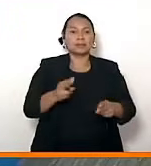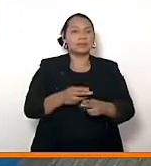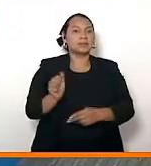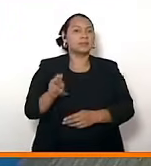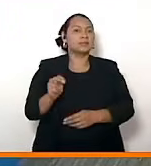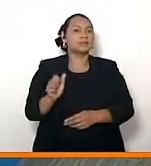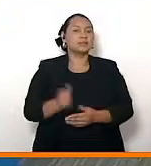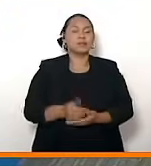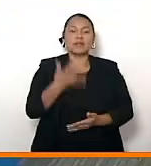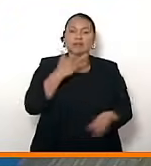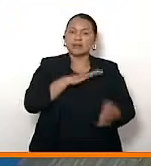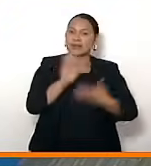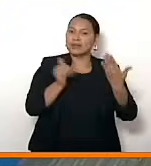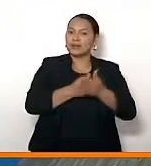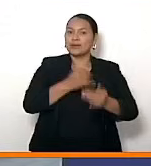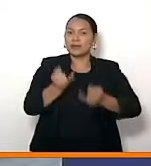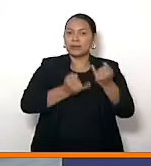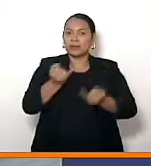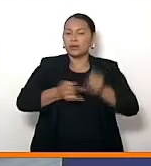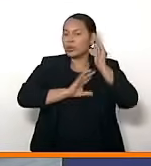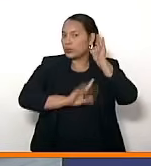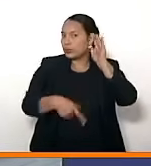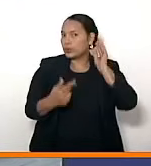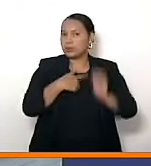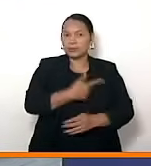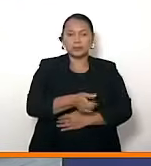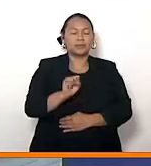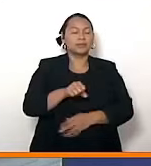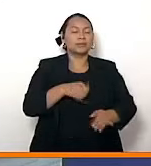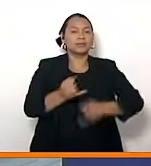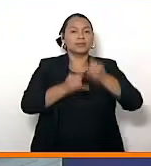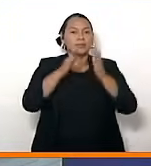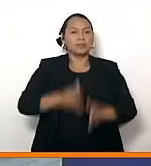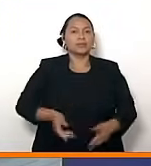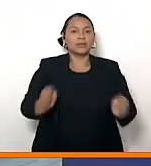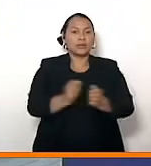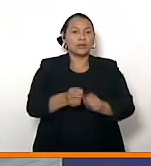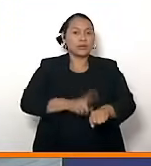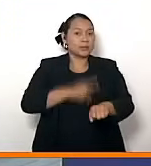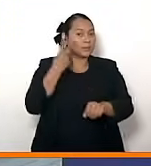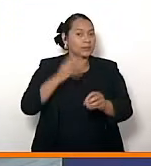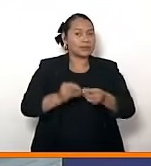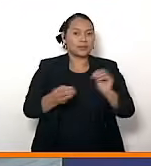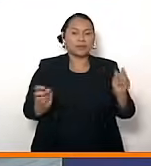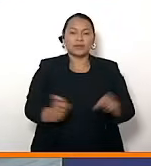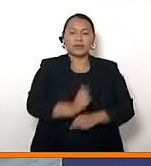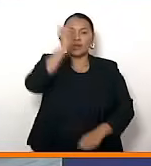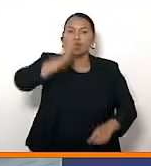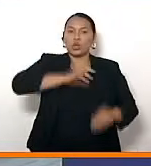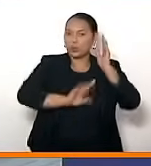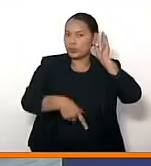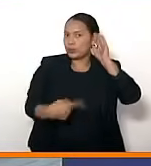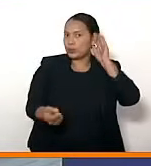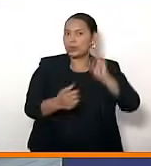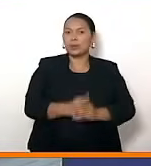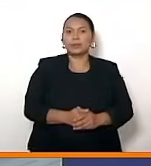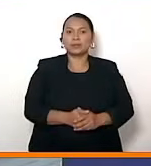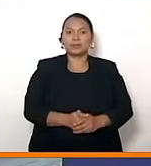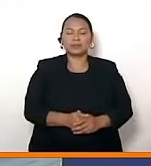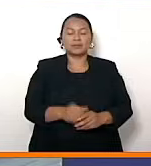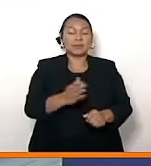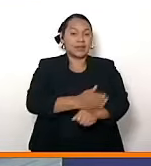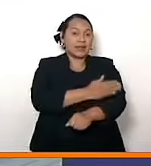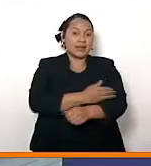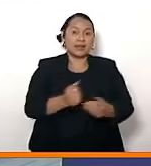la suerte en diaria. Así es, Abigail, querido jugador, espero estés listo para que juntos conozcamos ese número afortunado en diaria. No sin